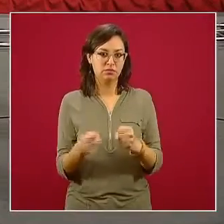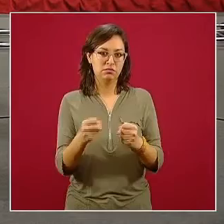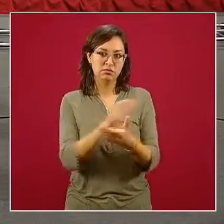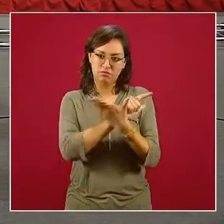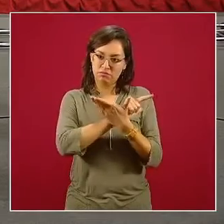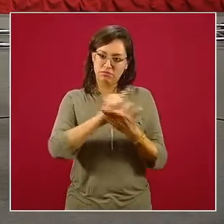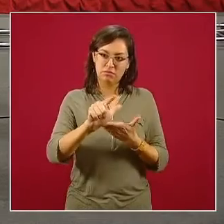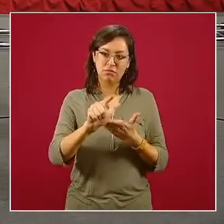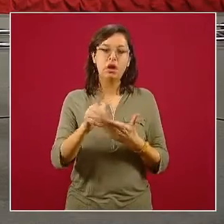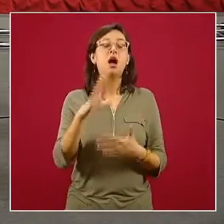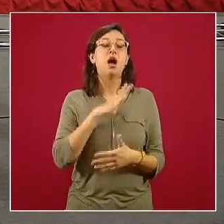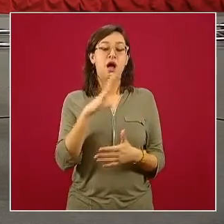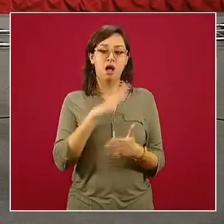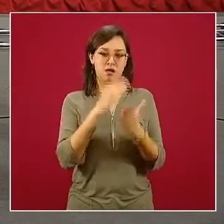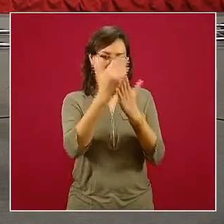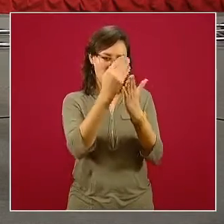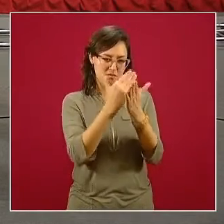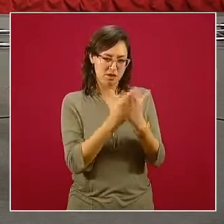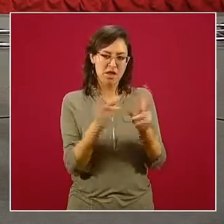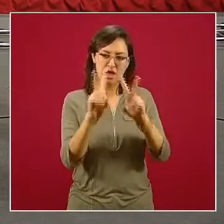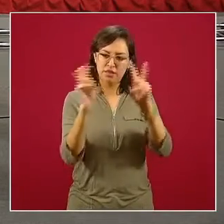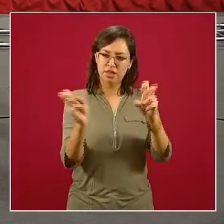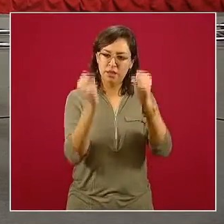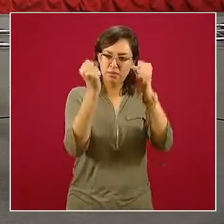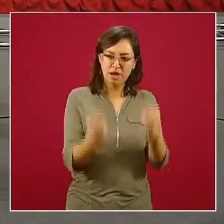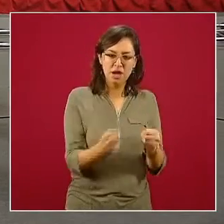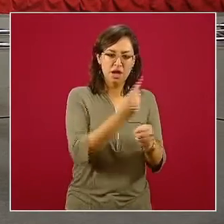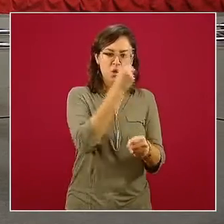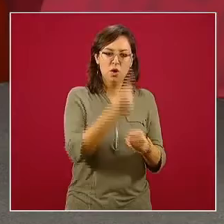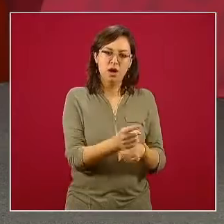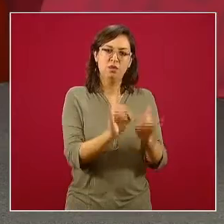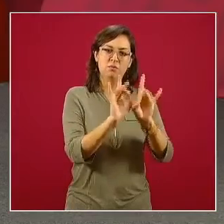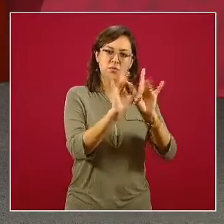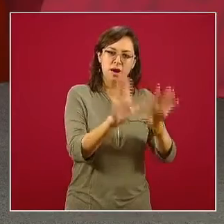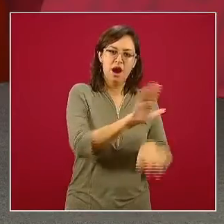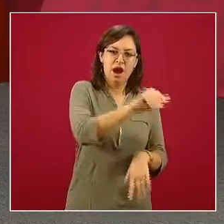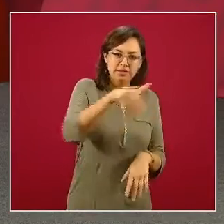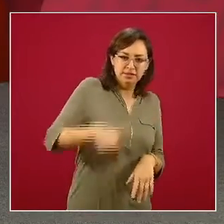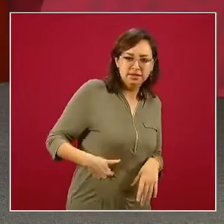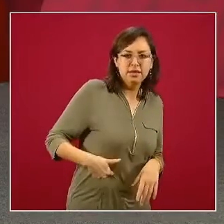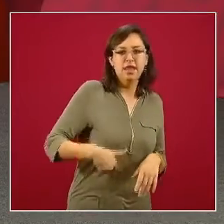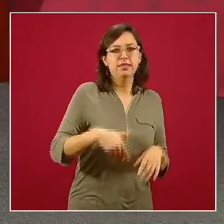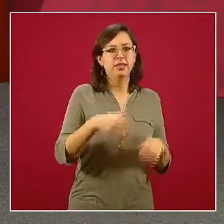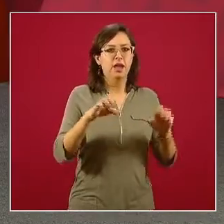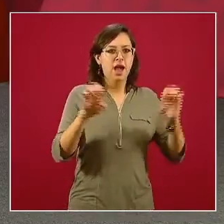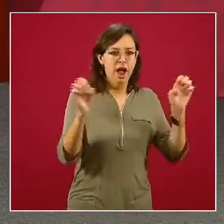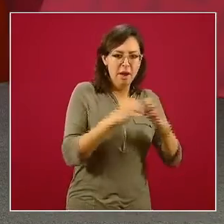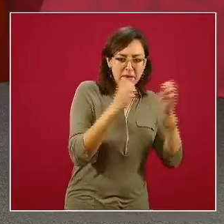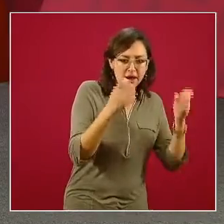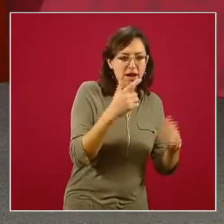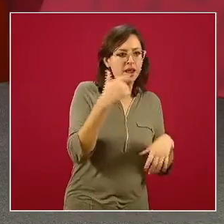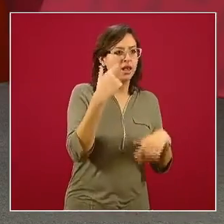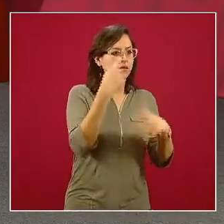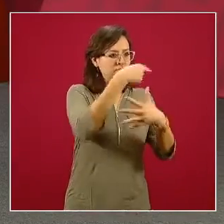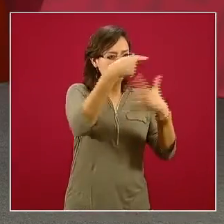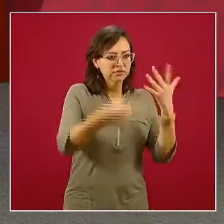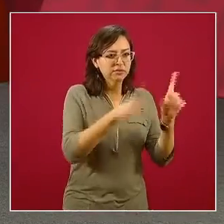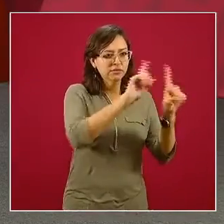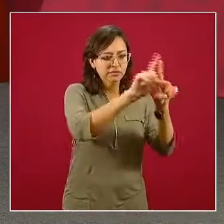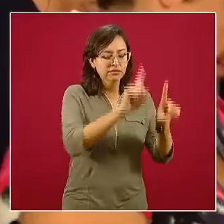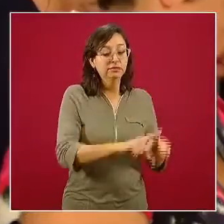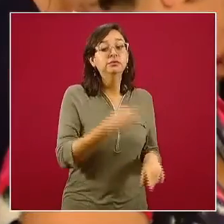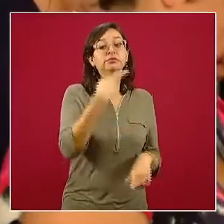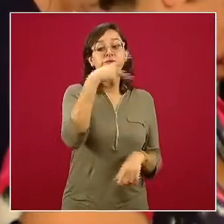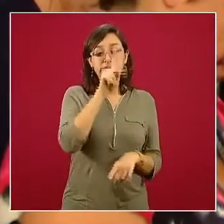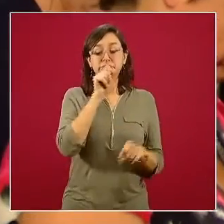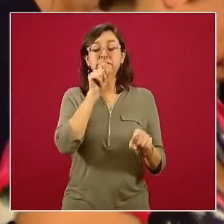múltiples protocolos sobre seguridad en términos de lesiones, pero también existe importante capacidad